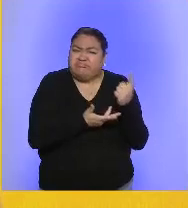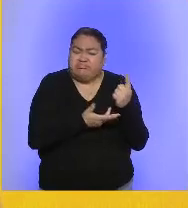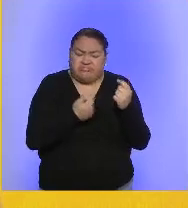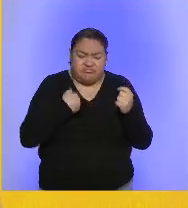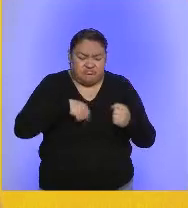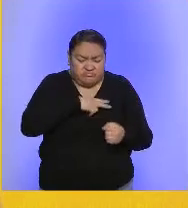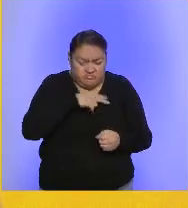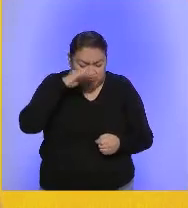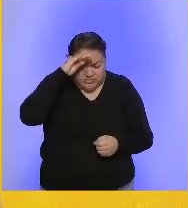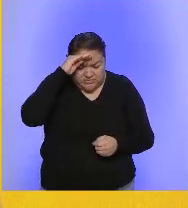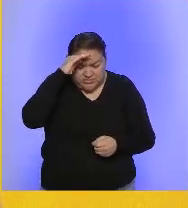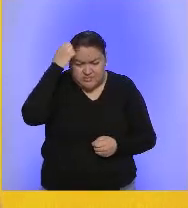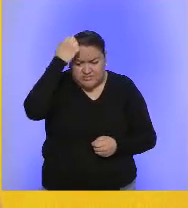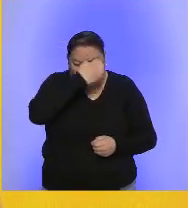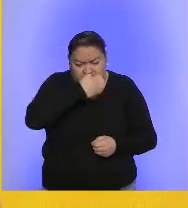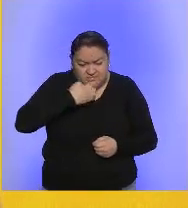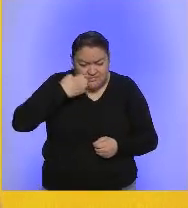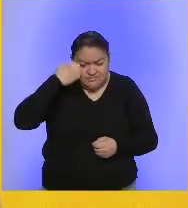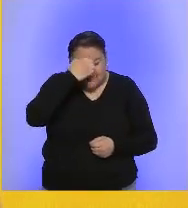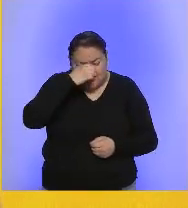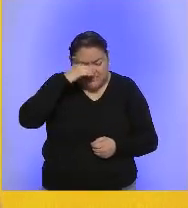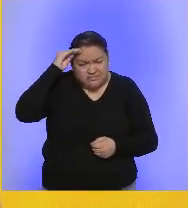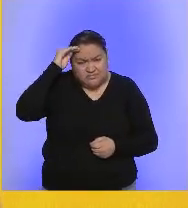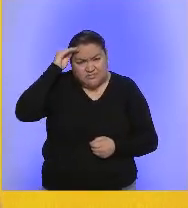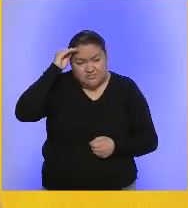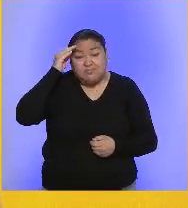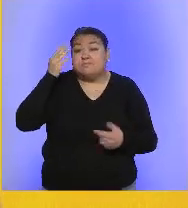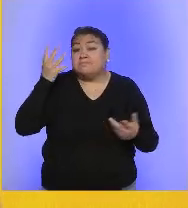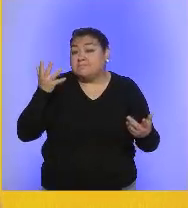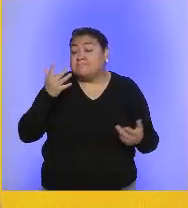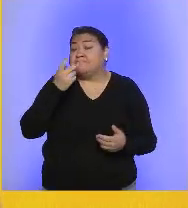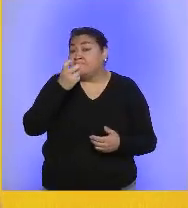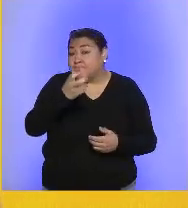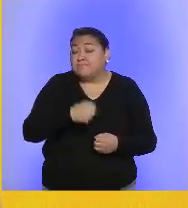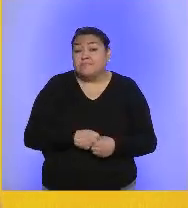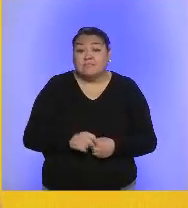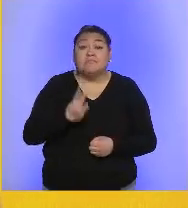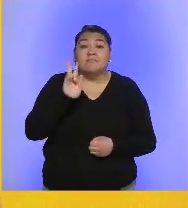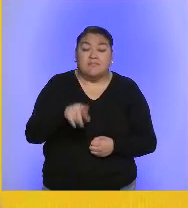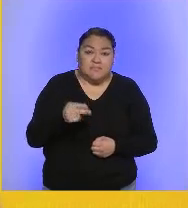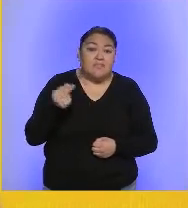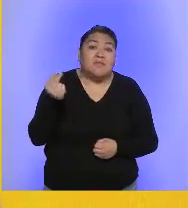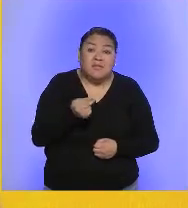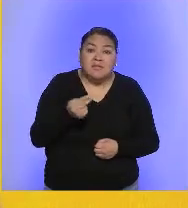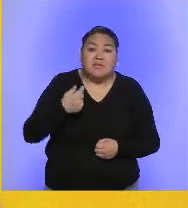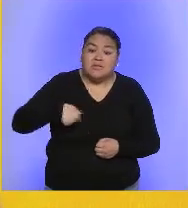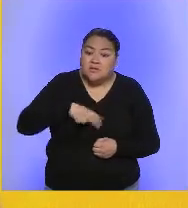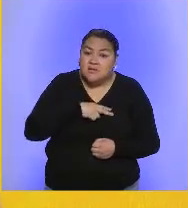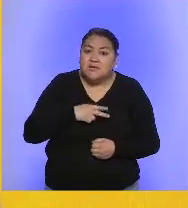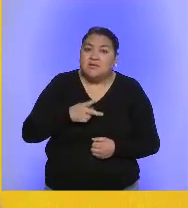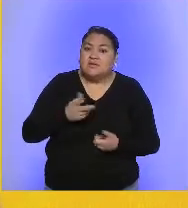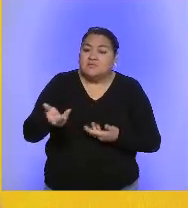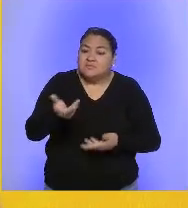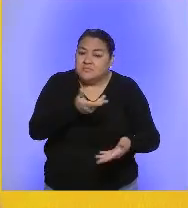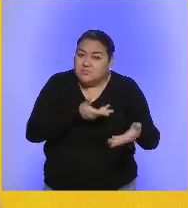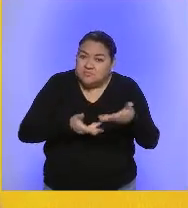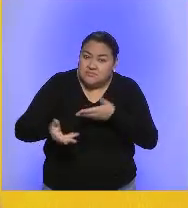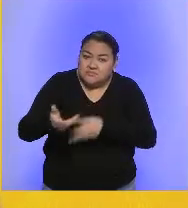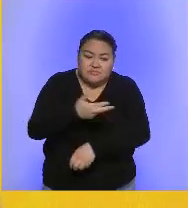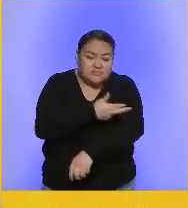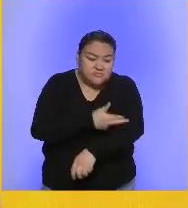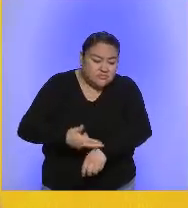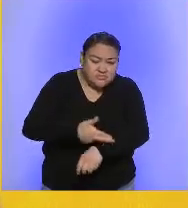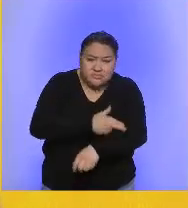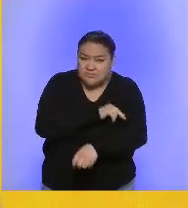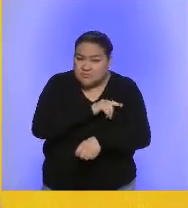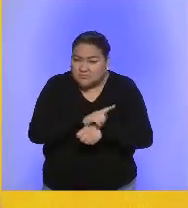abandonada. Sin duda, es necesario seguir trabajando en las acciones afirmativas para la diversidad sexual.